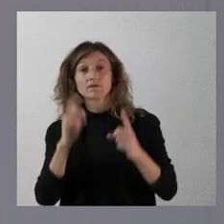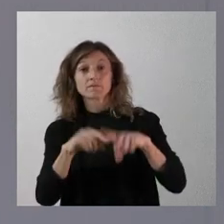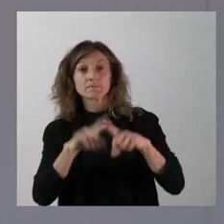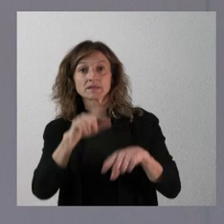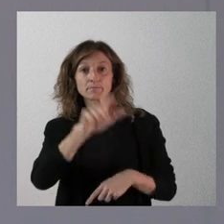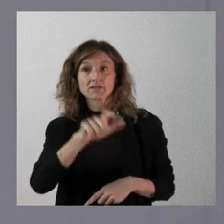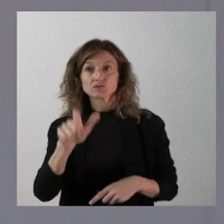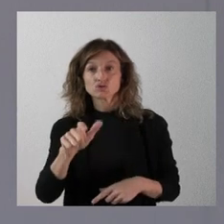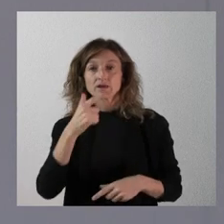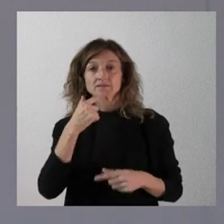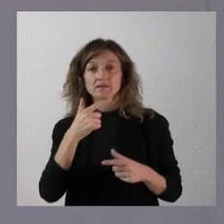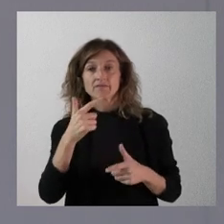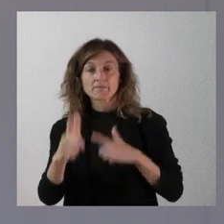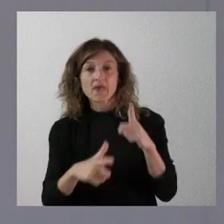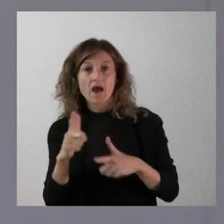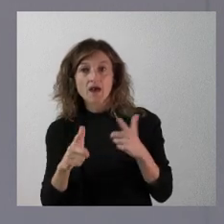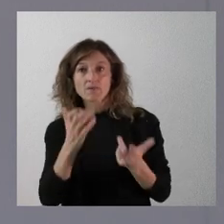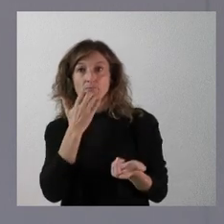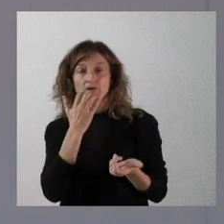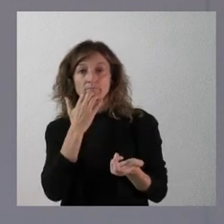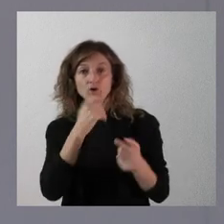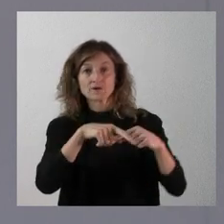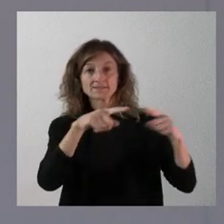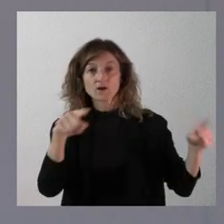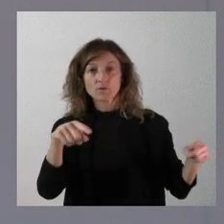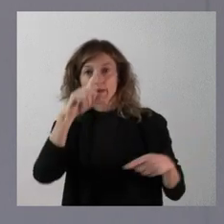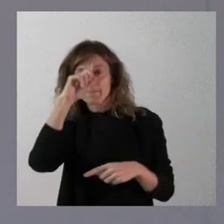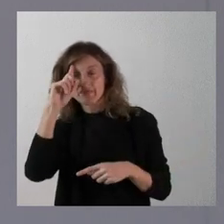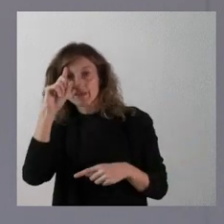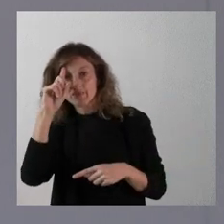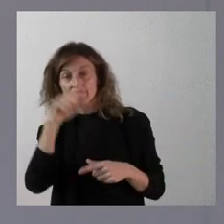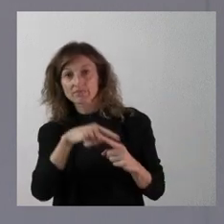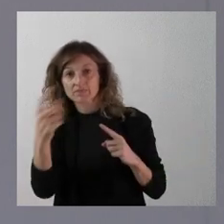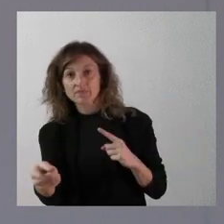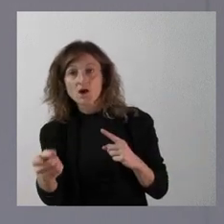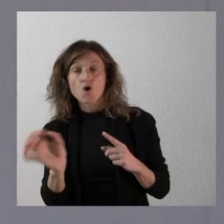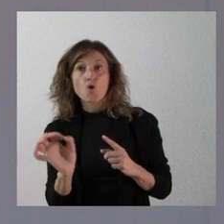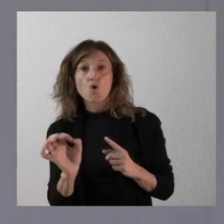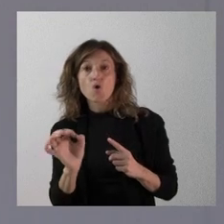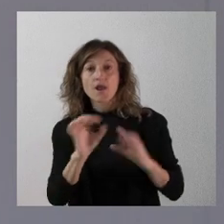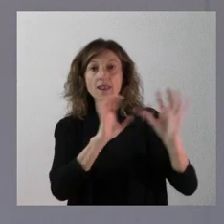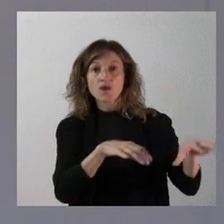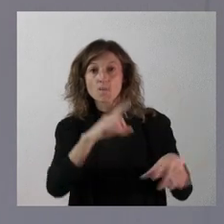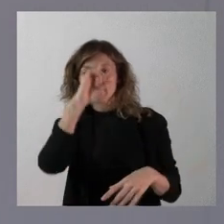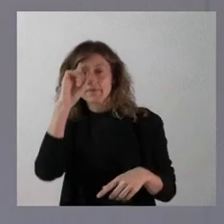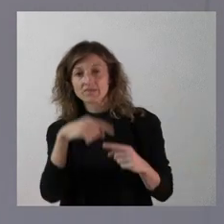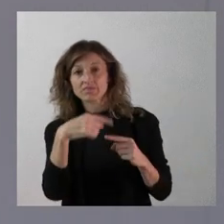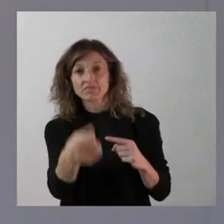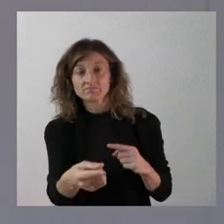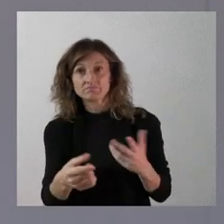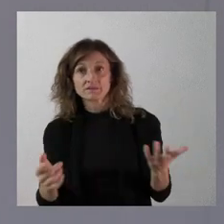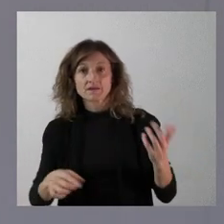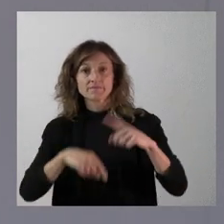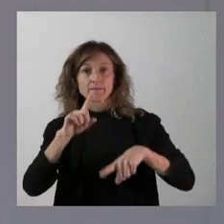que hacen un viaje por ejemplo Segovia Madrid que aquellos que lo podían hacer León Madrid donde